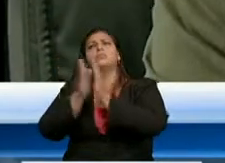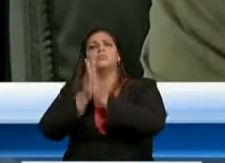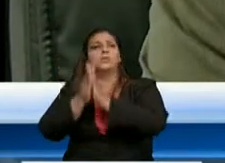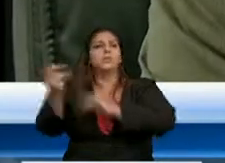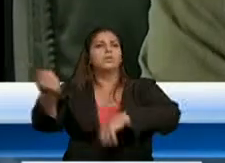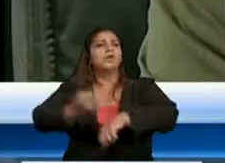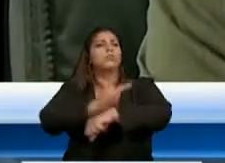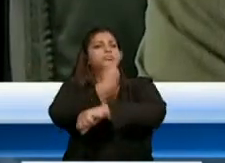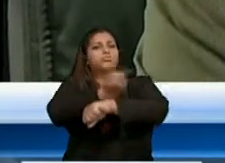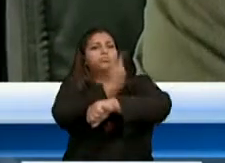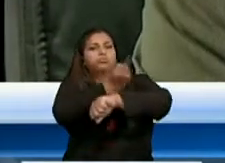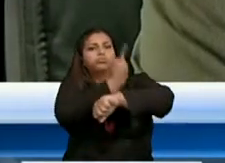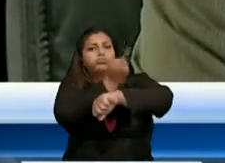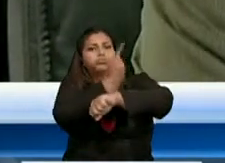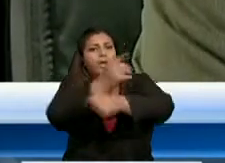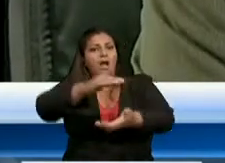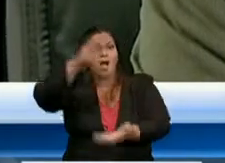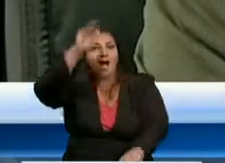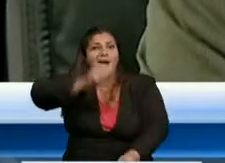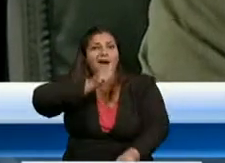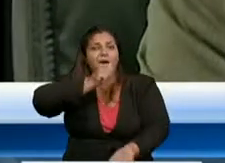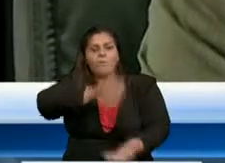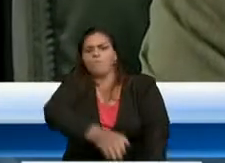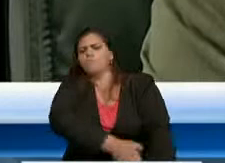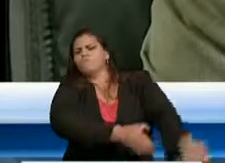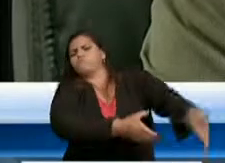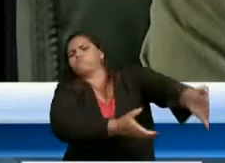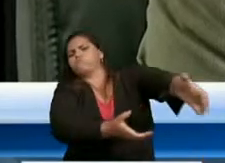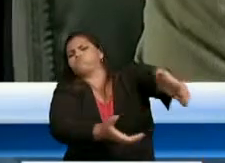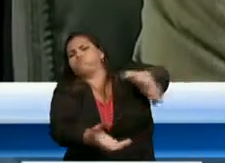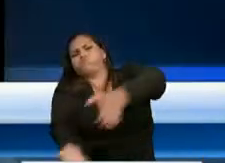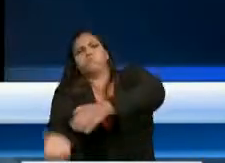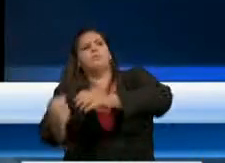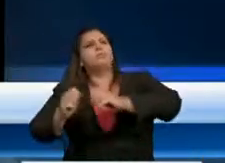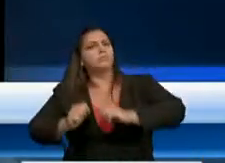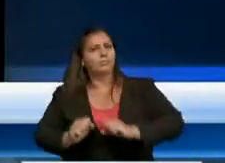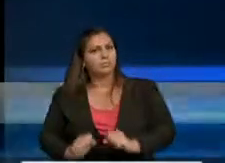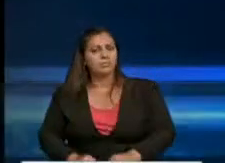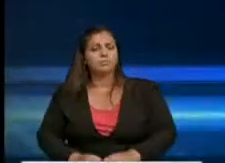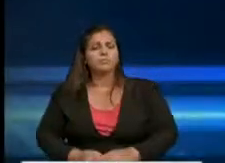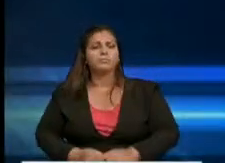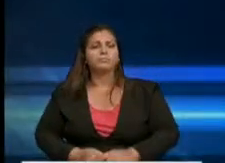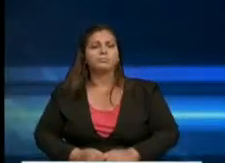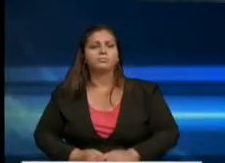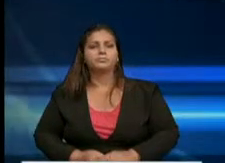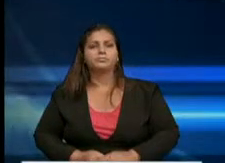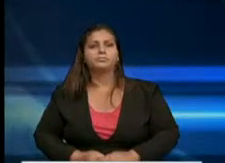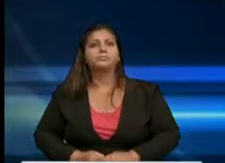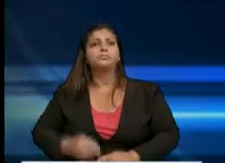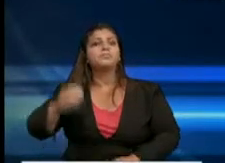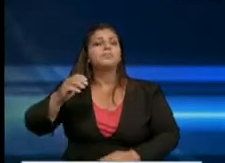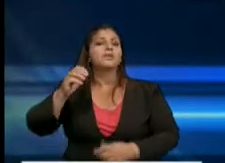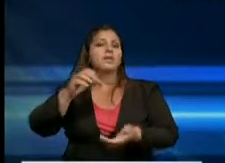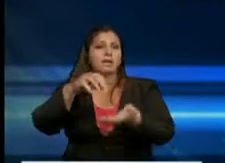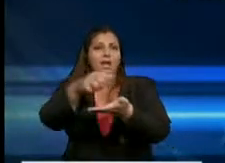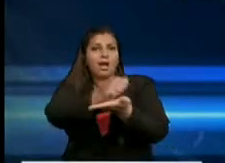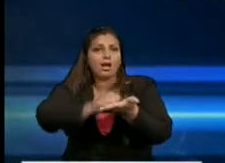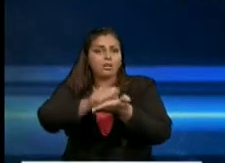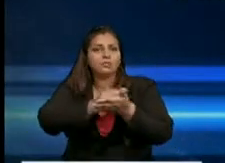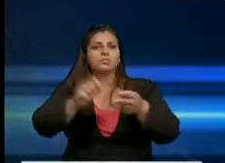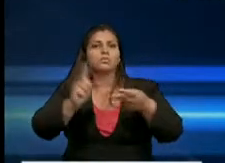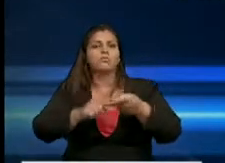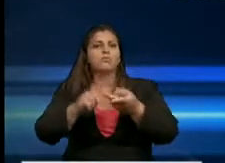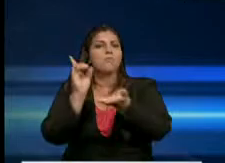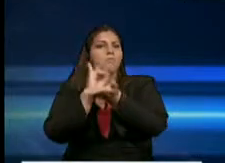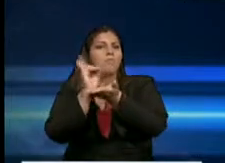cisterna para tener mucho más equipo para enfrentar estos flagelos. En provincias como Azuay, Bolívar, Cañar, Carchi,